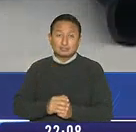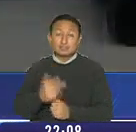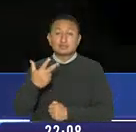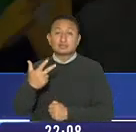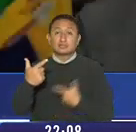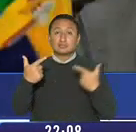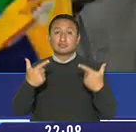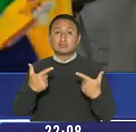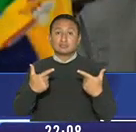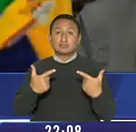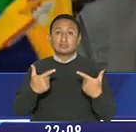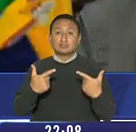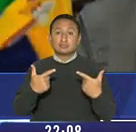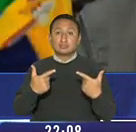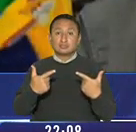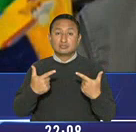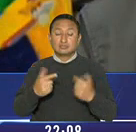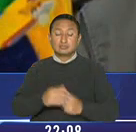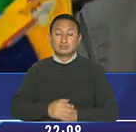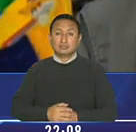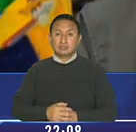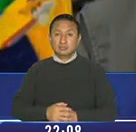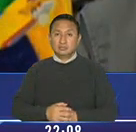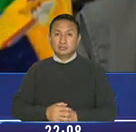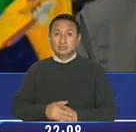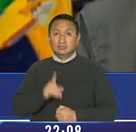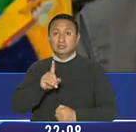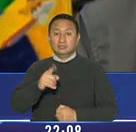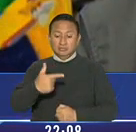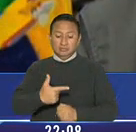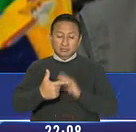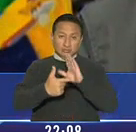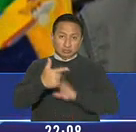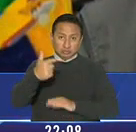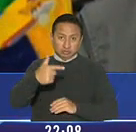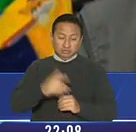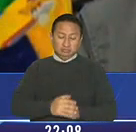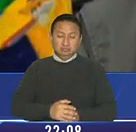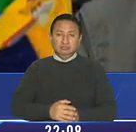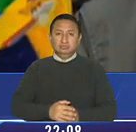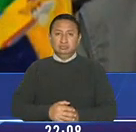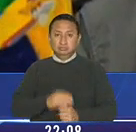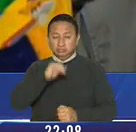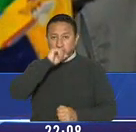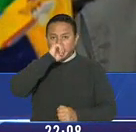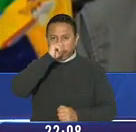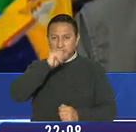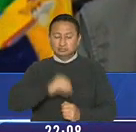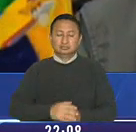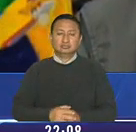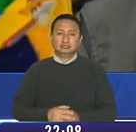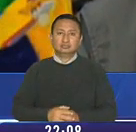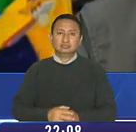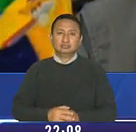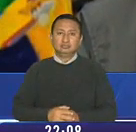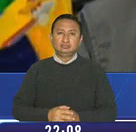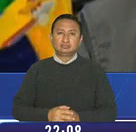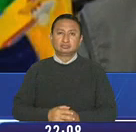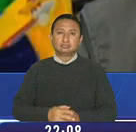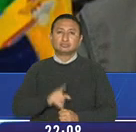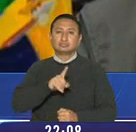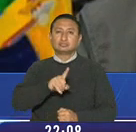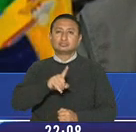pistolas de fabricación industrial, un revólver calibre 38 y